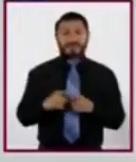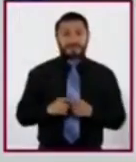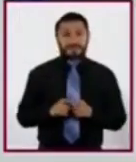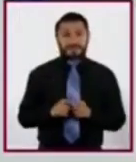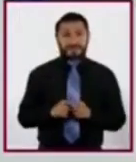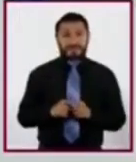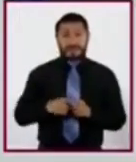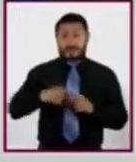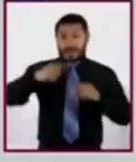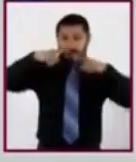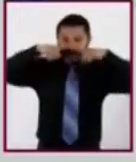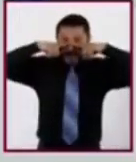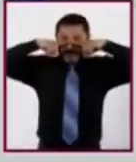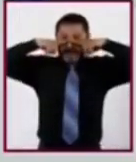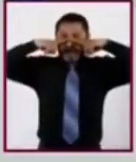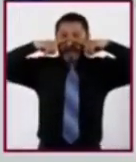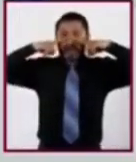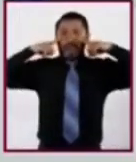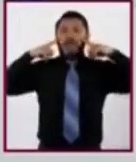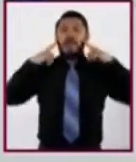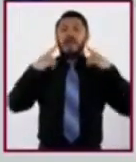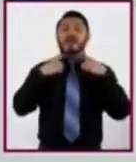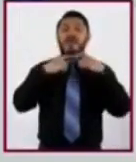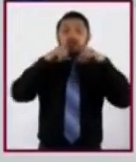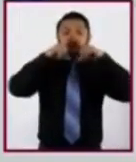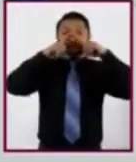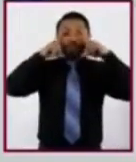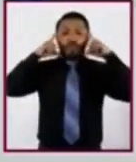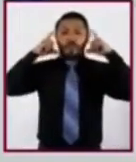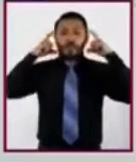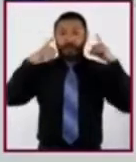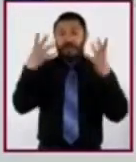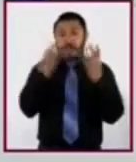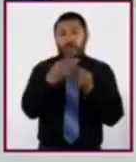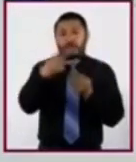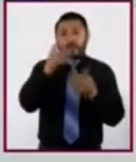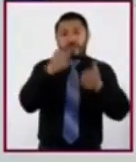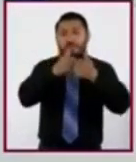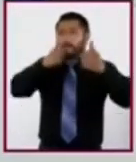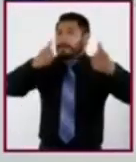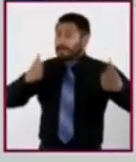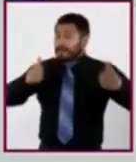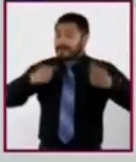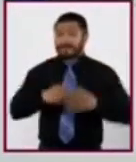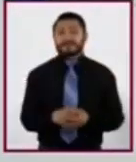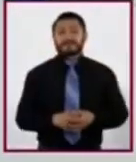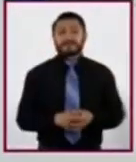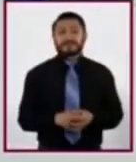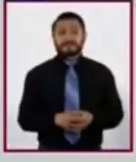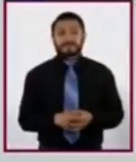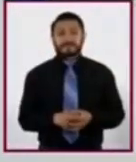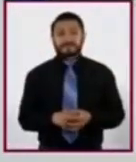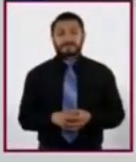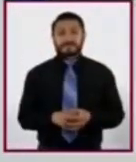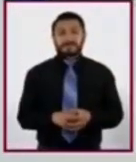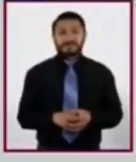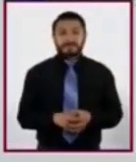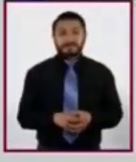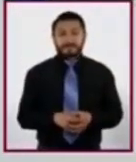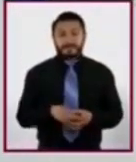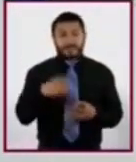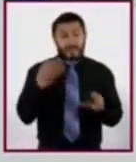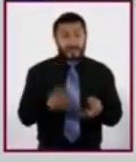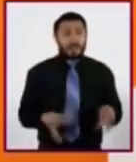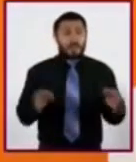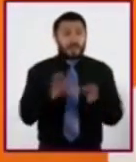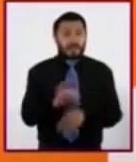forma que abarque nariz y boca y aunque juntos guardar y pedir la sana distancia. La salud es